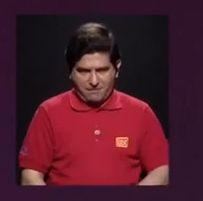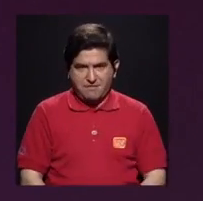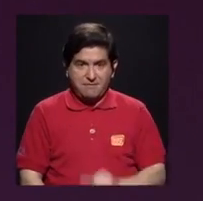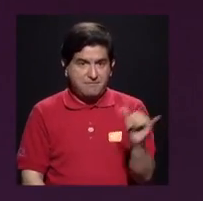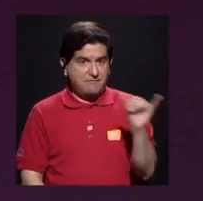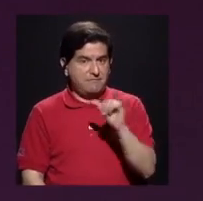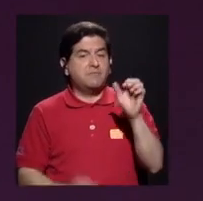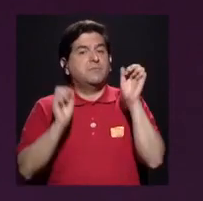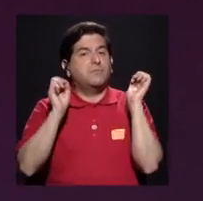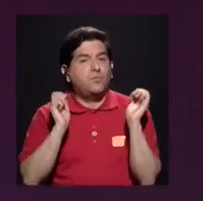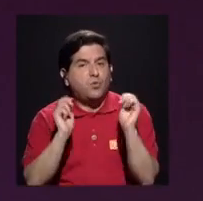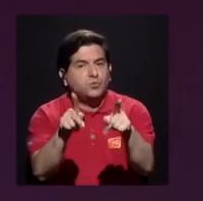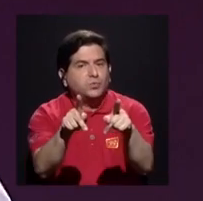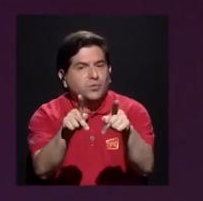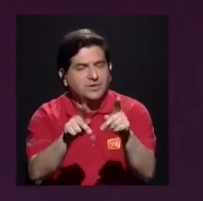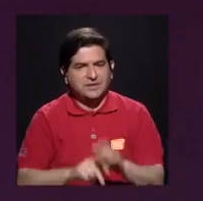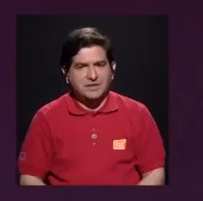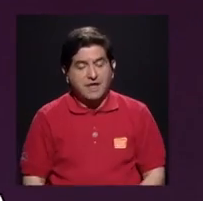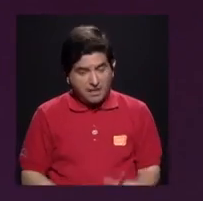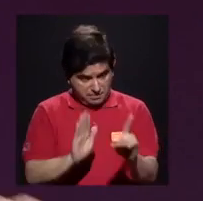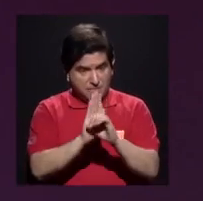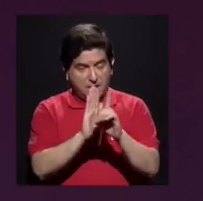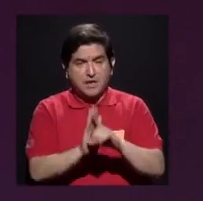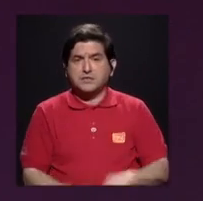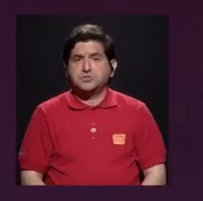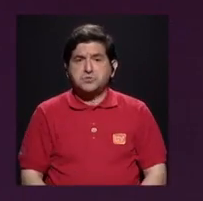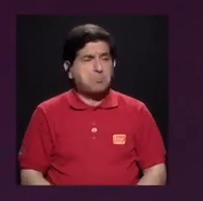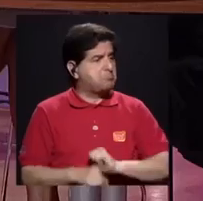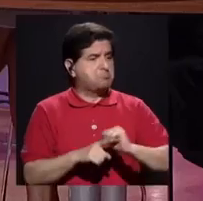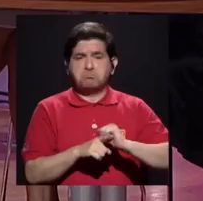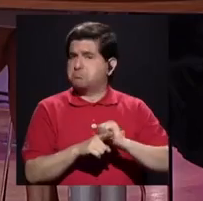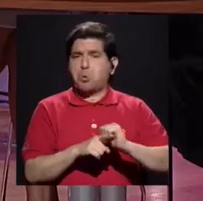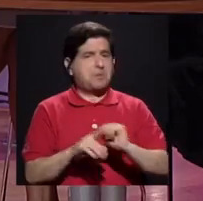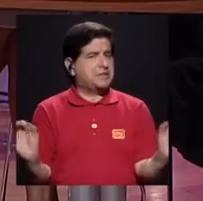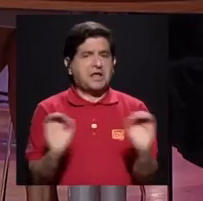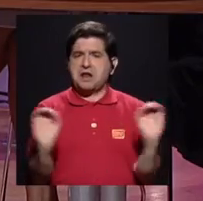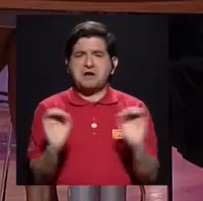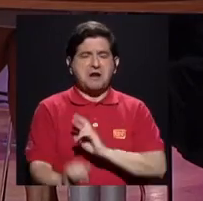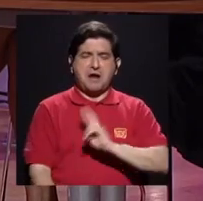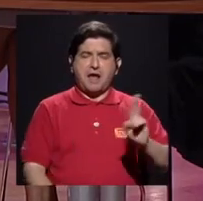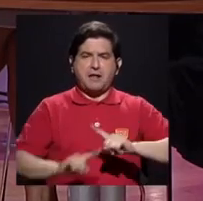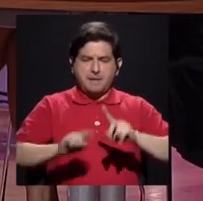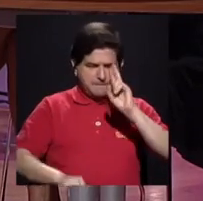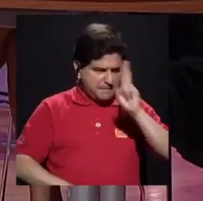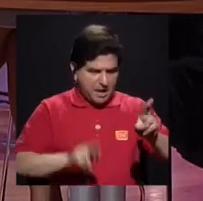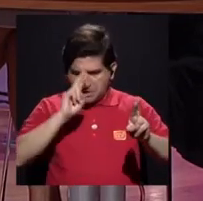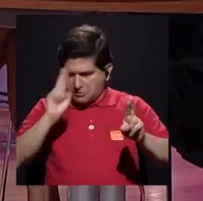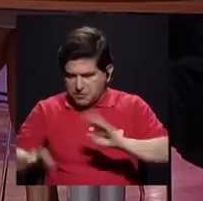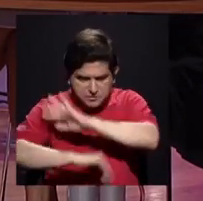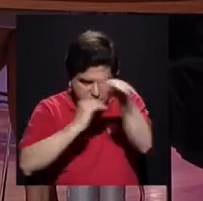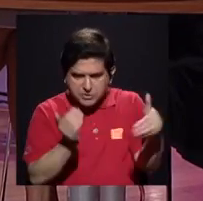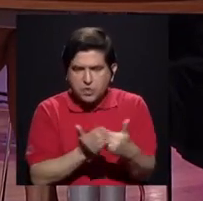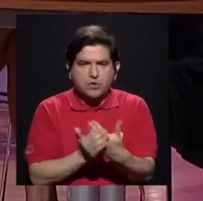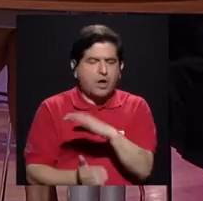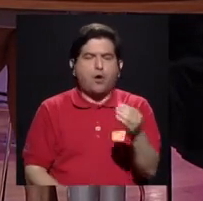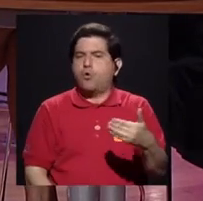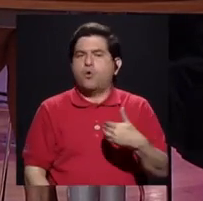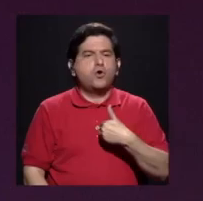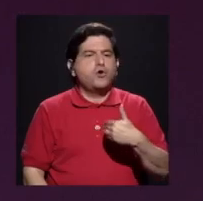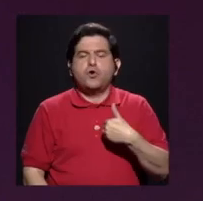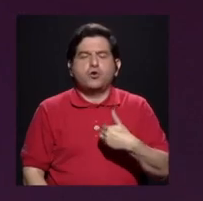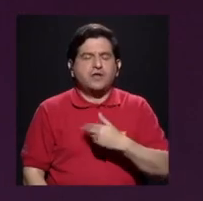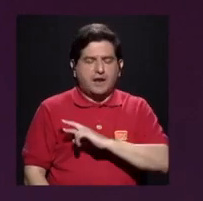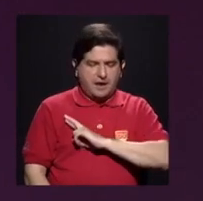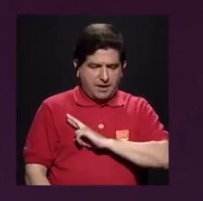incluso la posibilidad que es un derecho de no practicar ninguna pero de respetar todas las opciones o la opción de no tener una